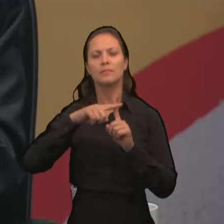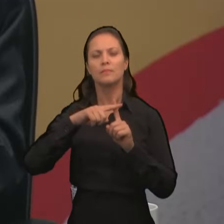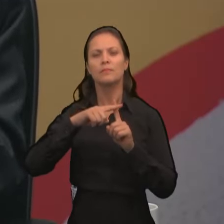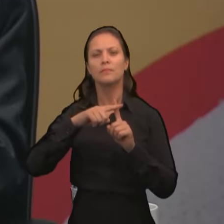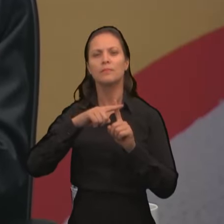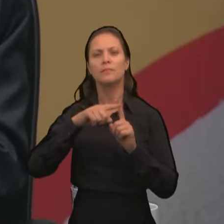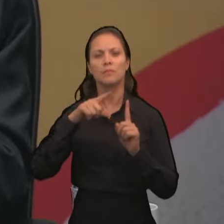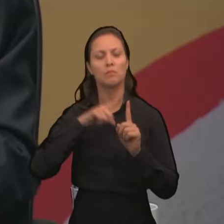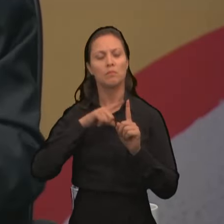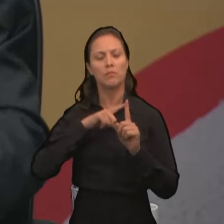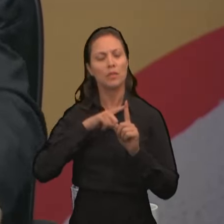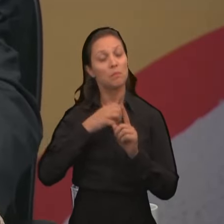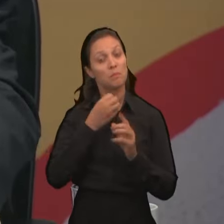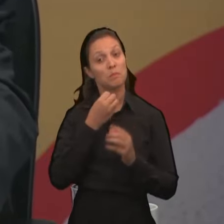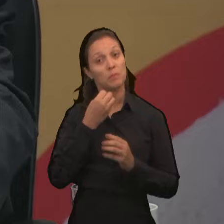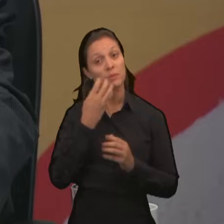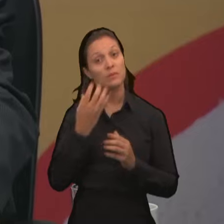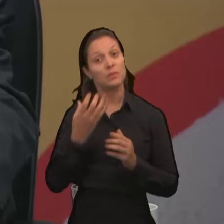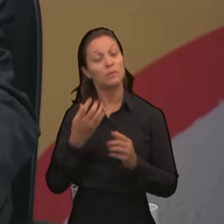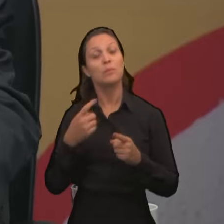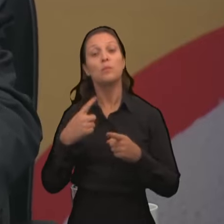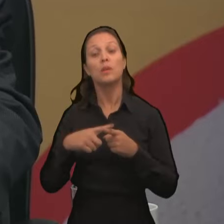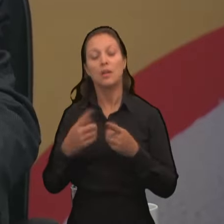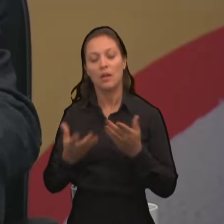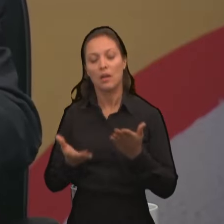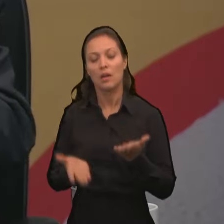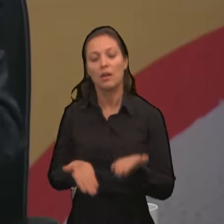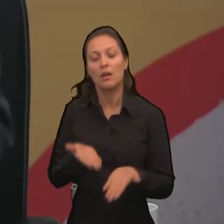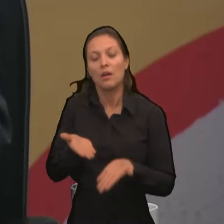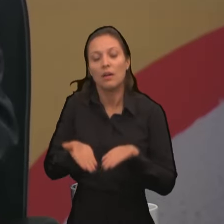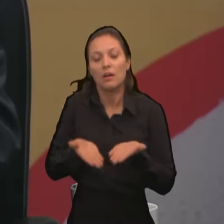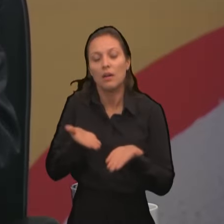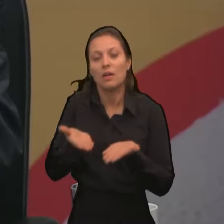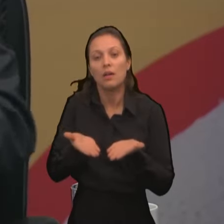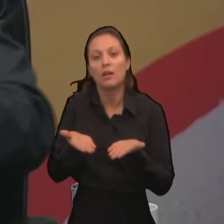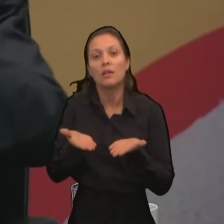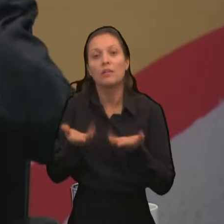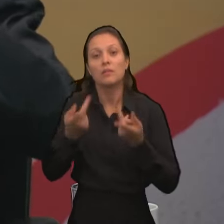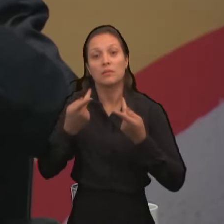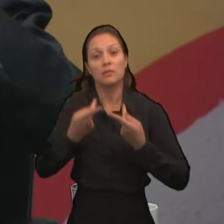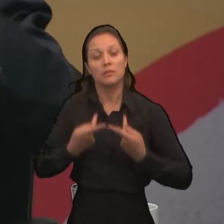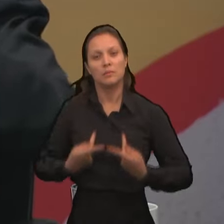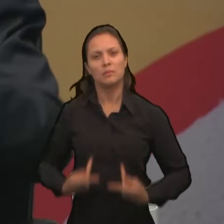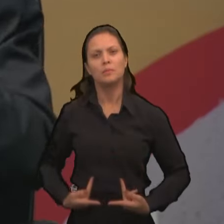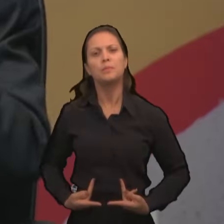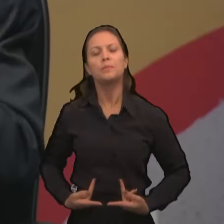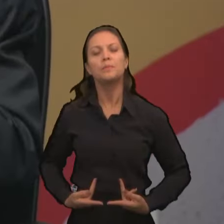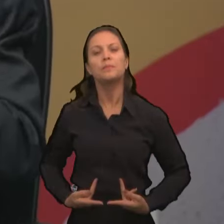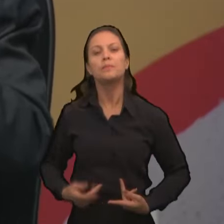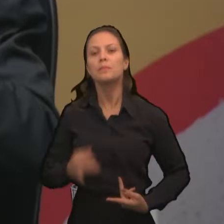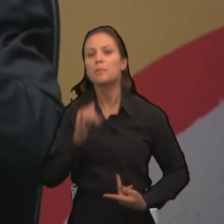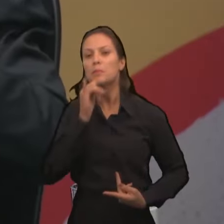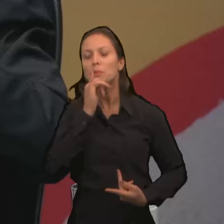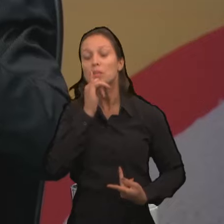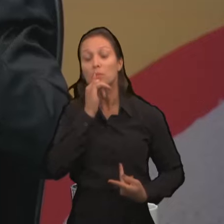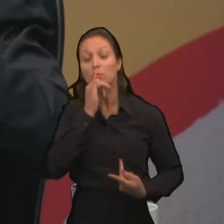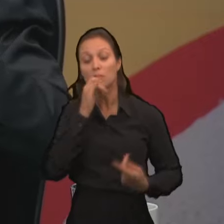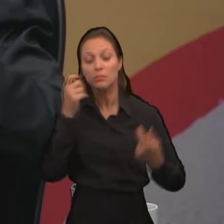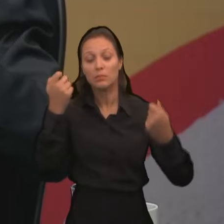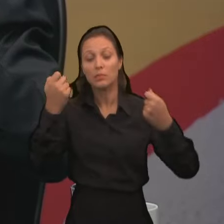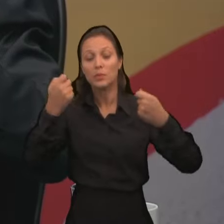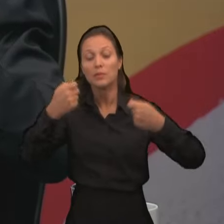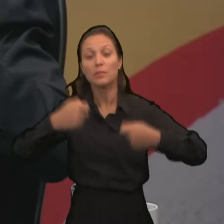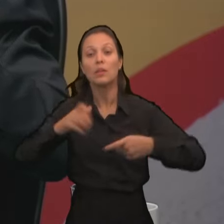Tiene un conjunto importante de beneficios para la vida humana. Por ejemplo, mayor capacidad de toma